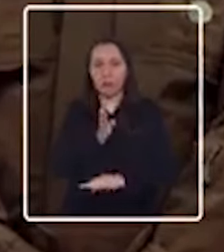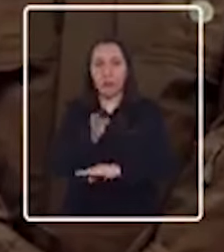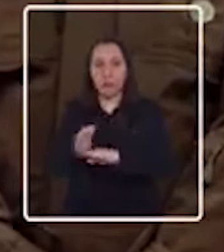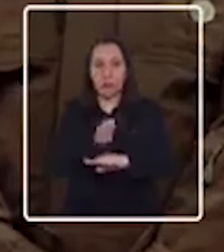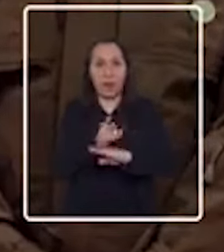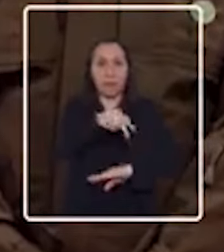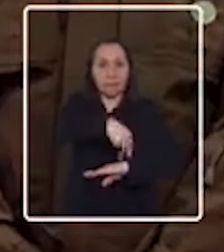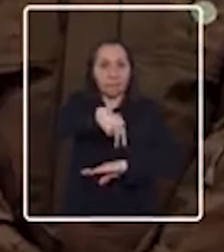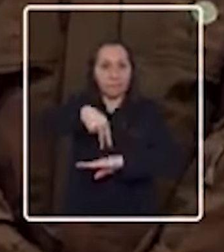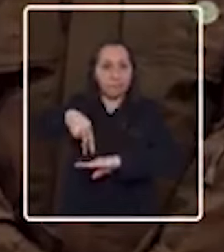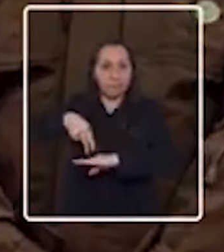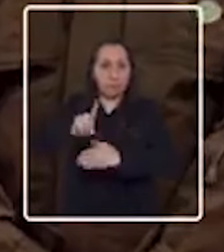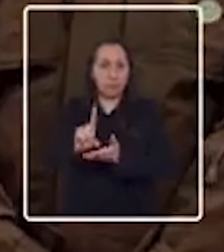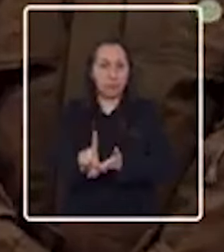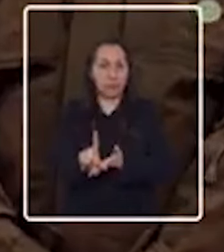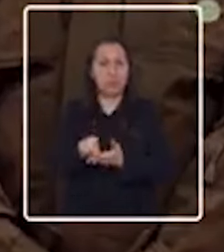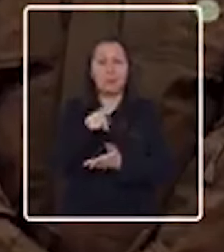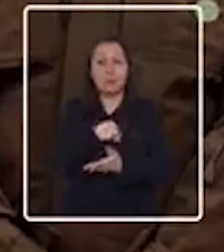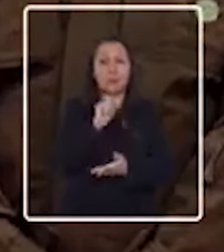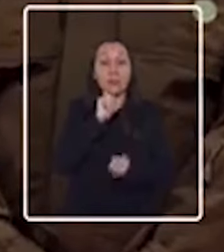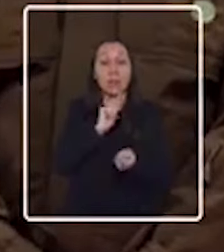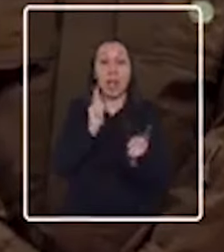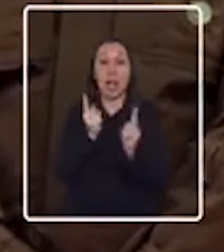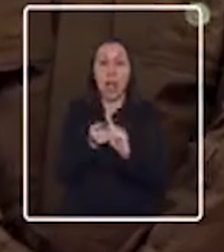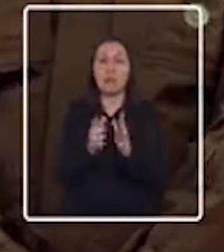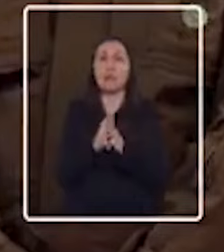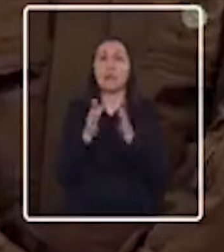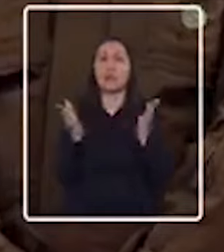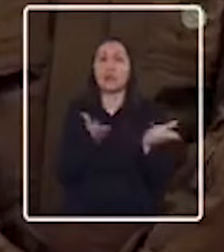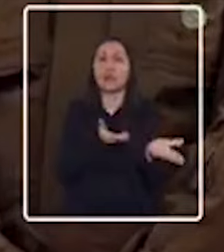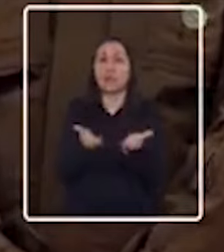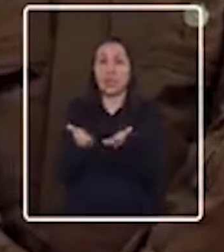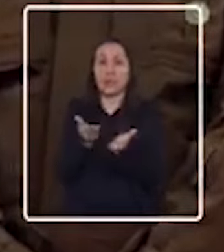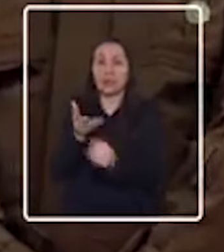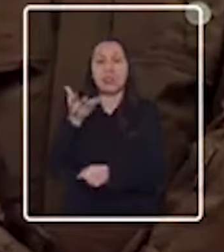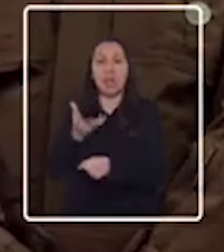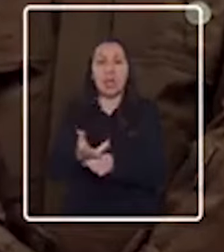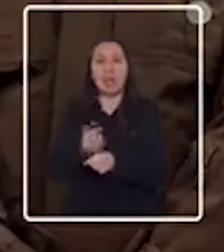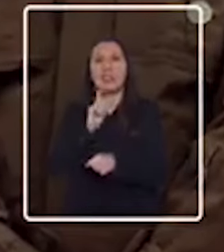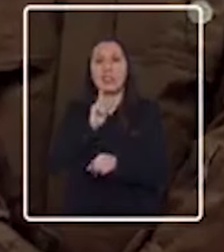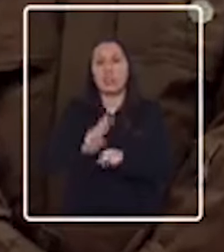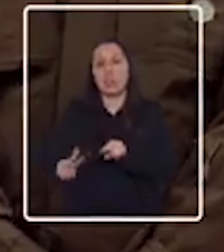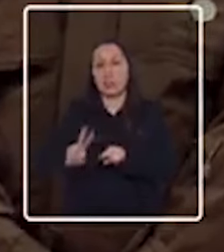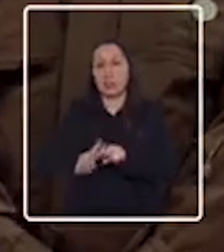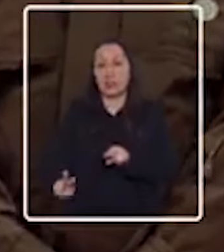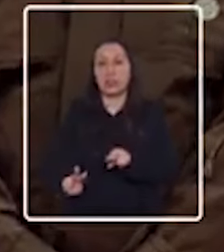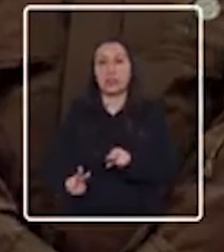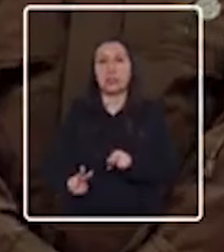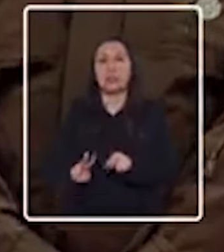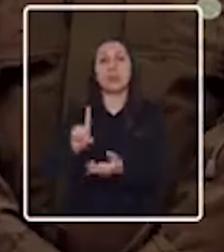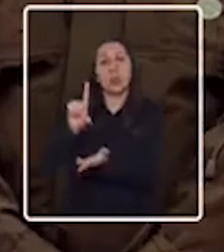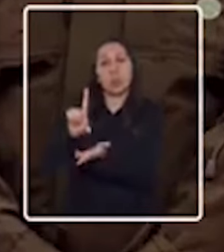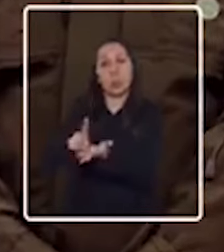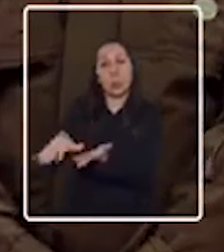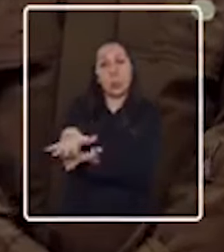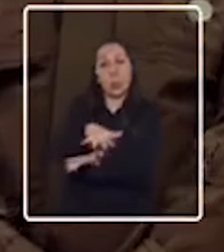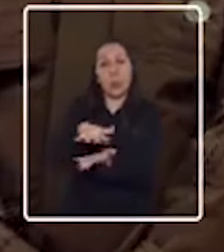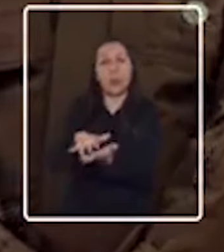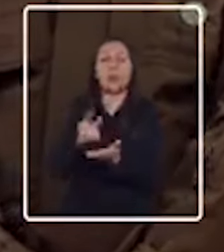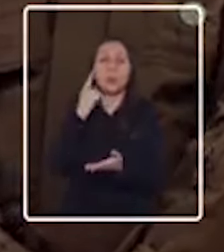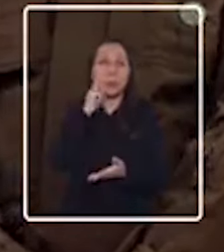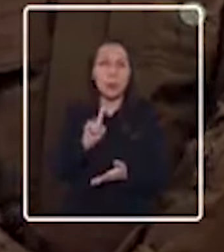territorio. Eso va a significar cambio en muchos de los servicios que habitualmente hacen estas dependencias, pero que